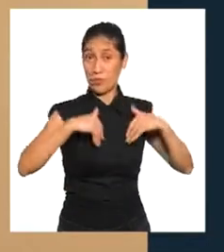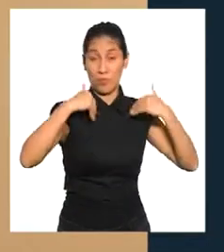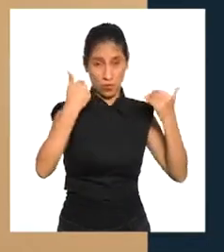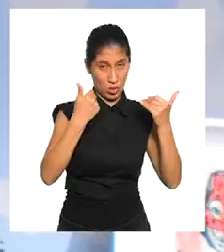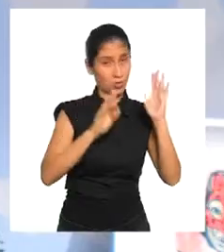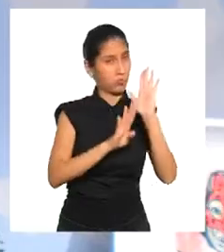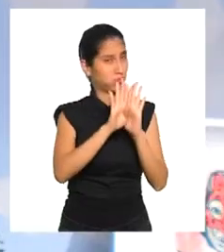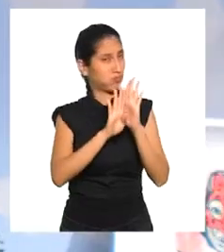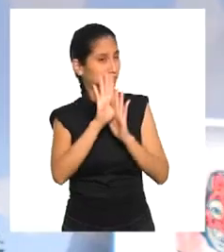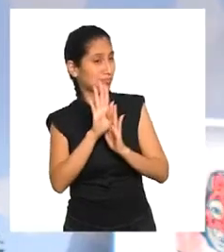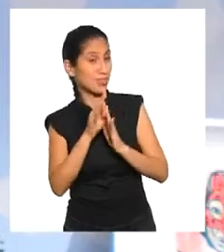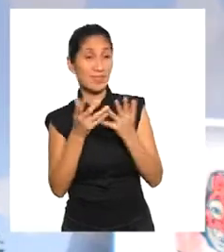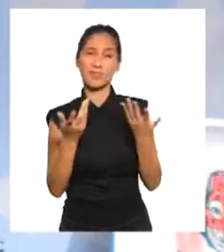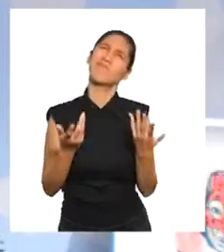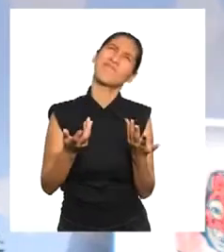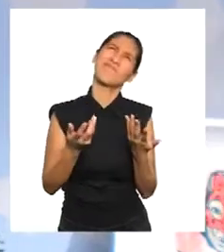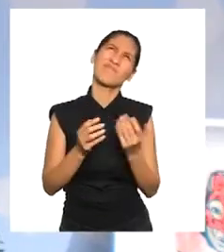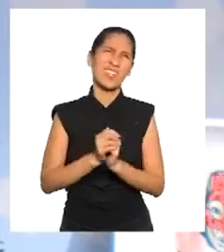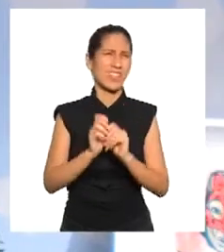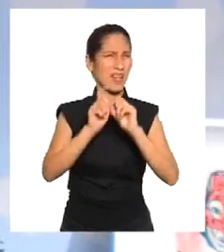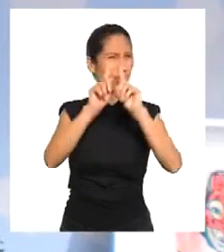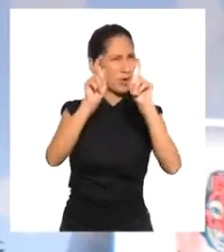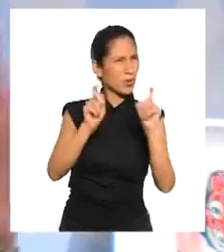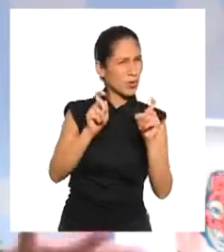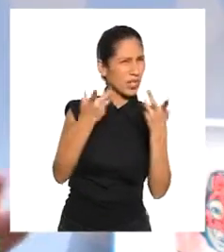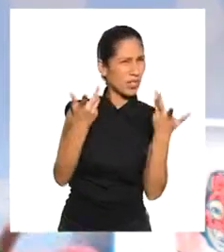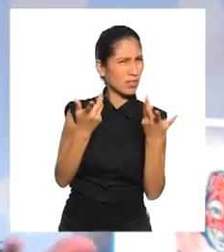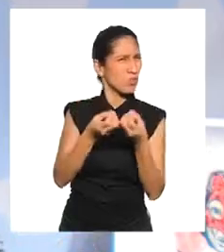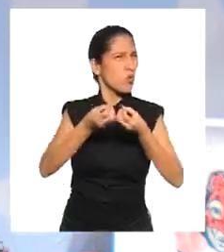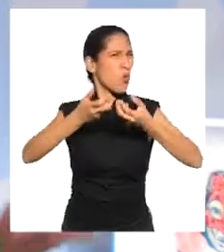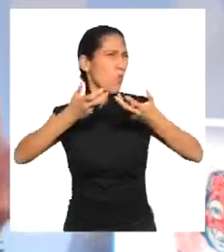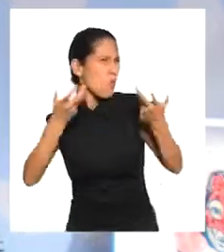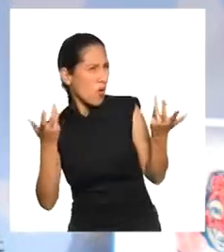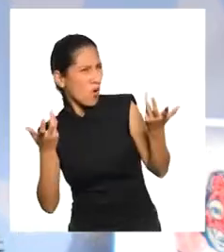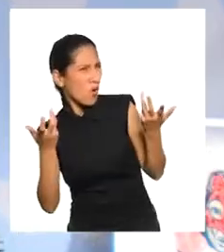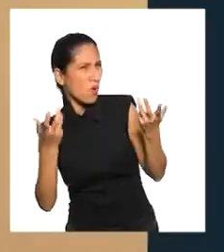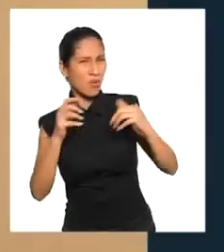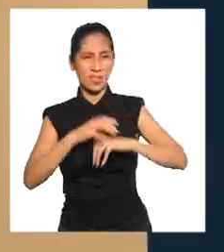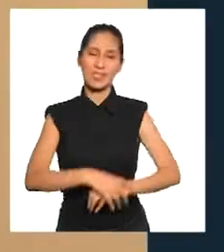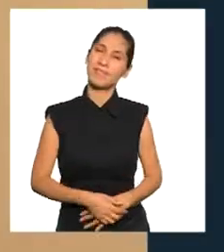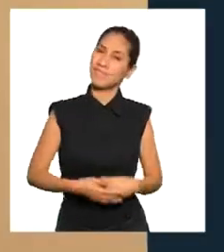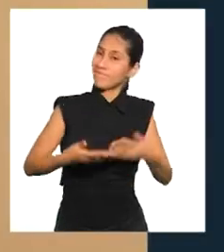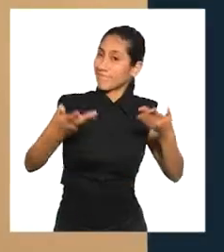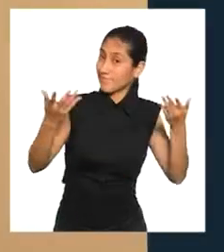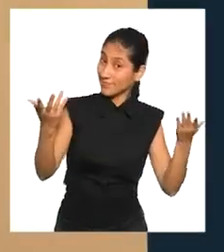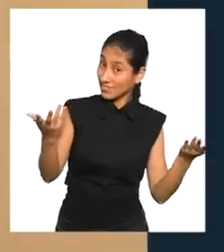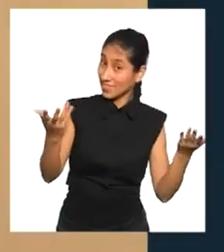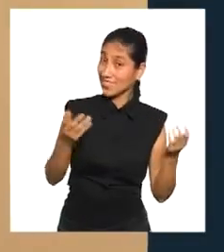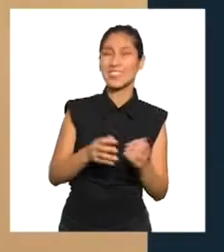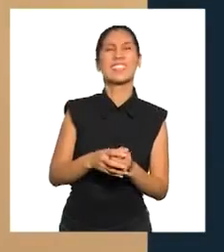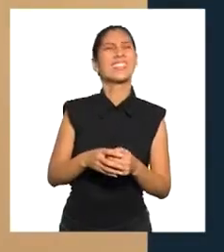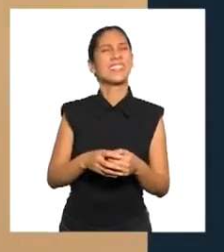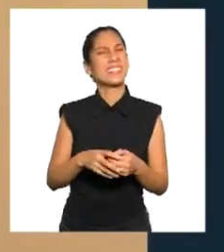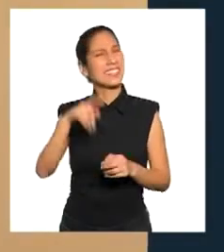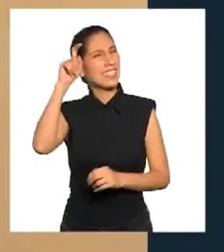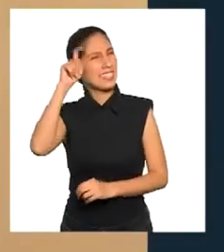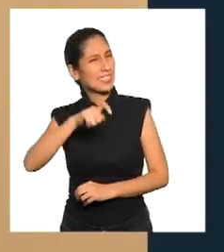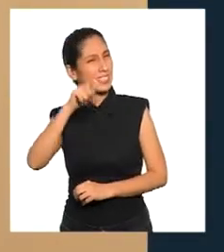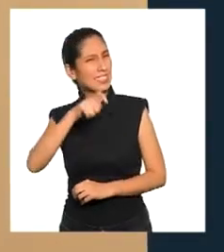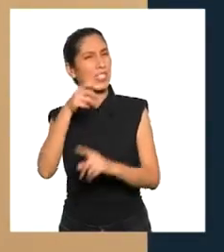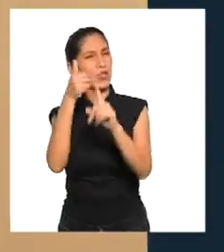mejorar. La pregunta es, ¿cómo? Pues implica